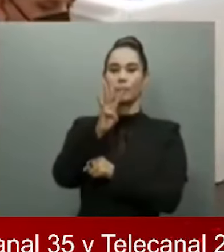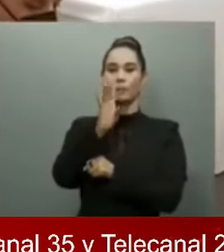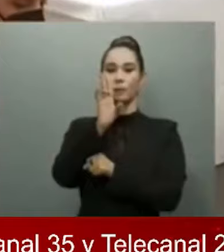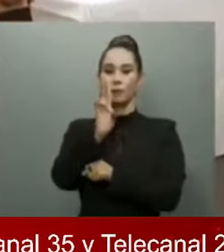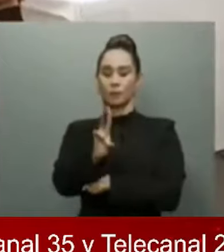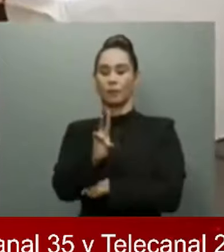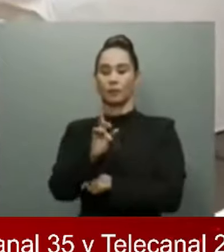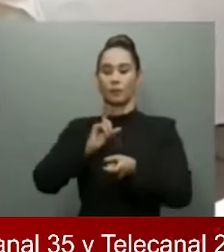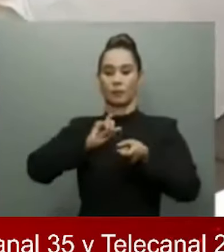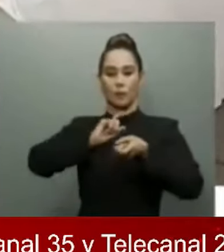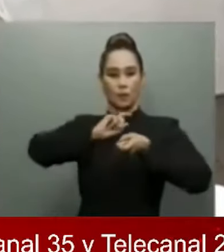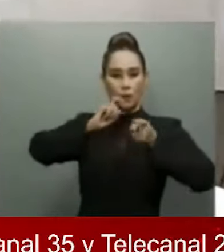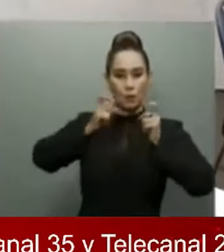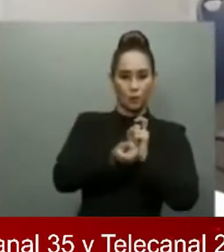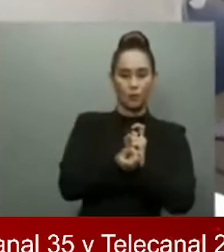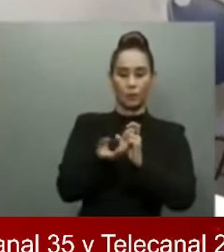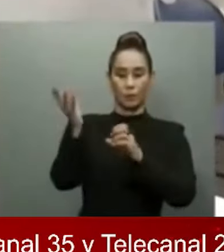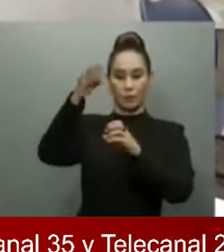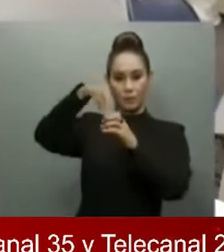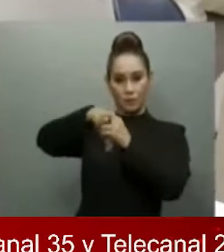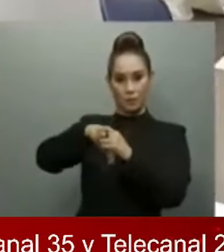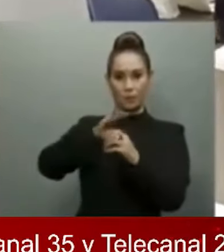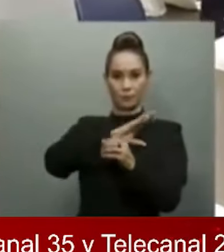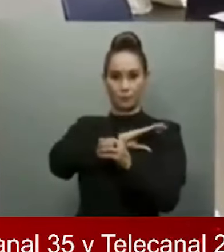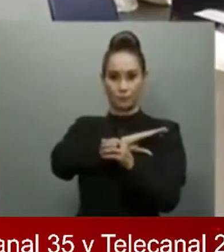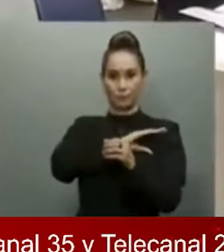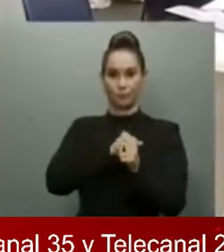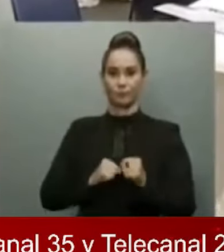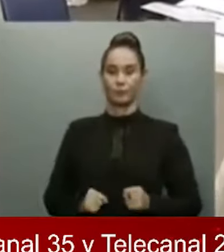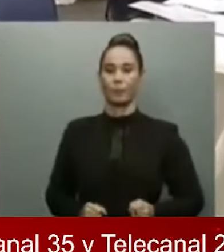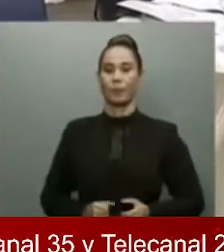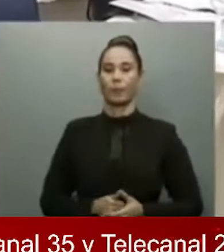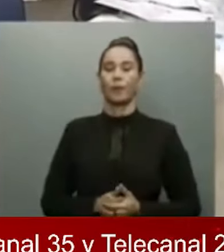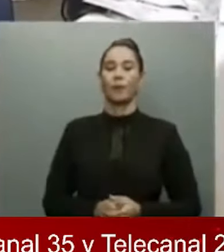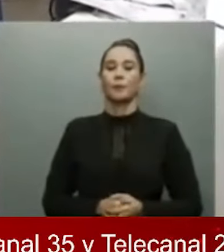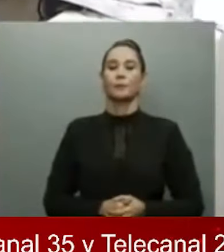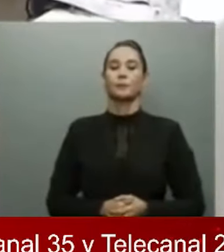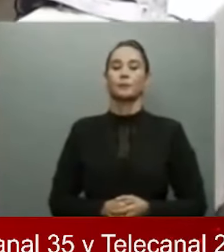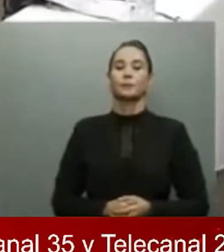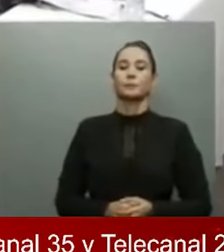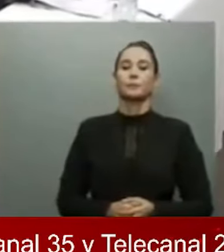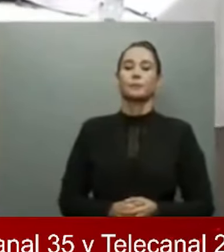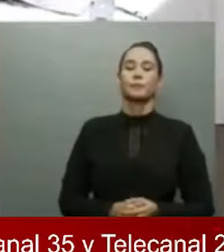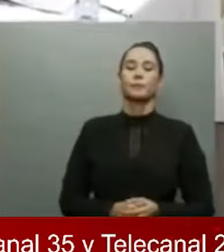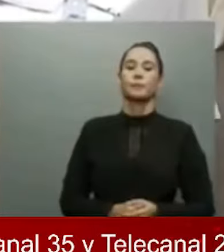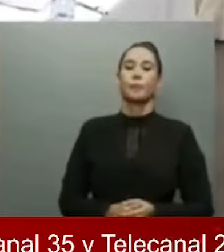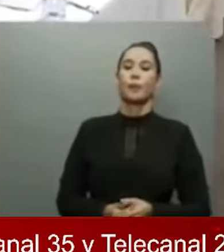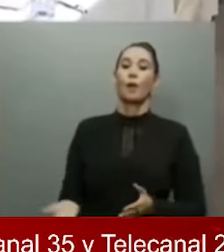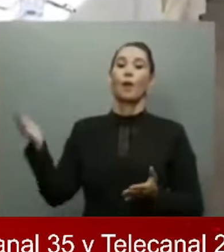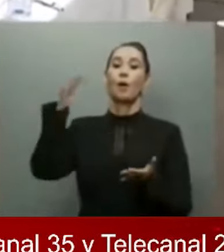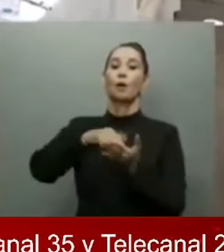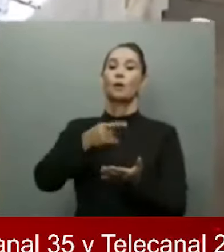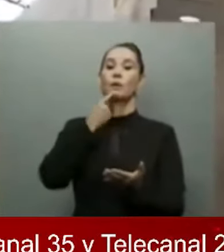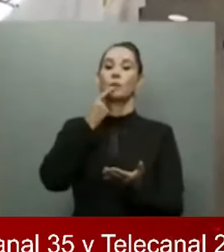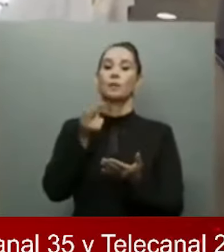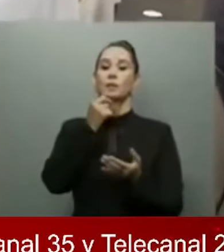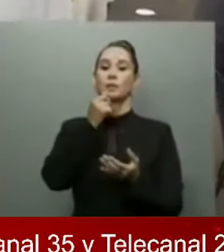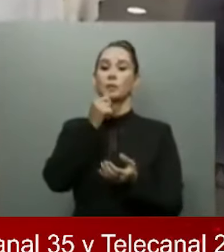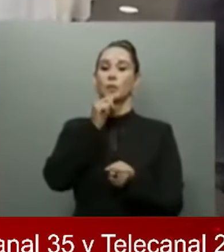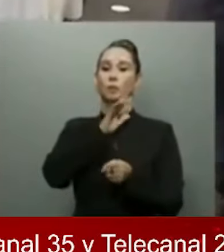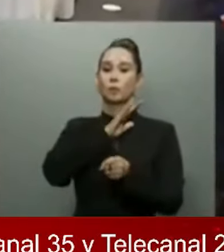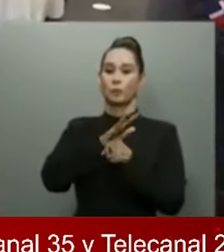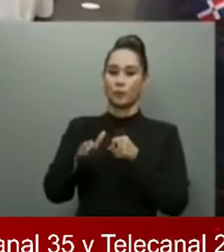y profesionalización de los miembros que componen la Policía Nacional.